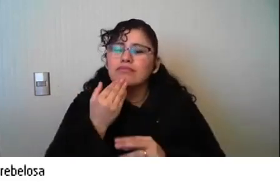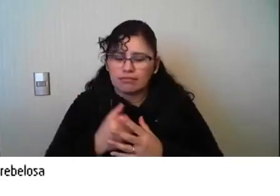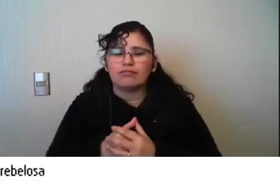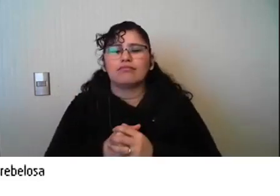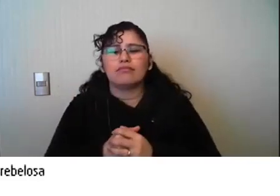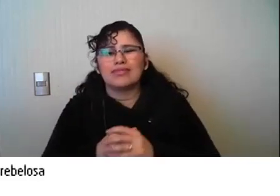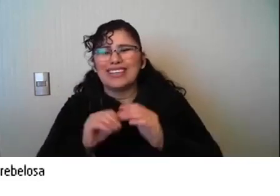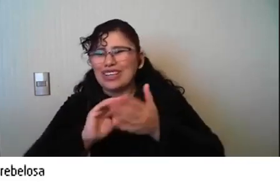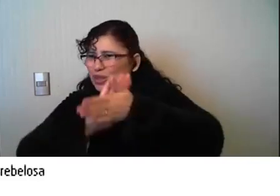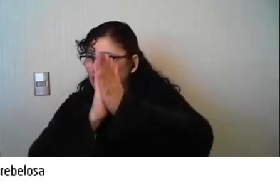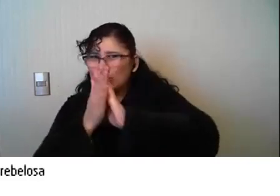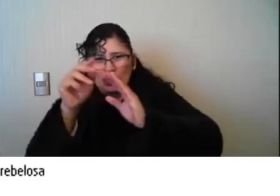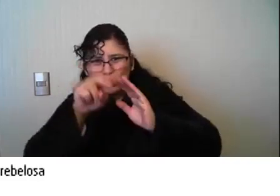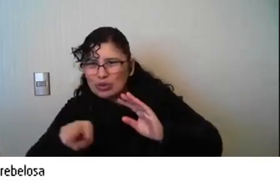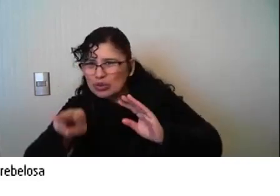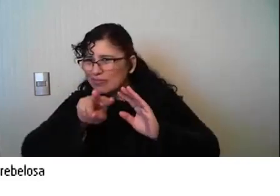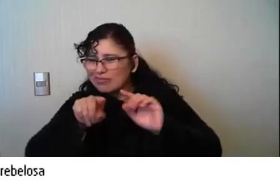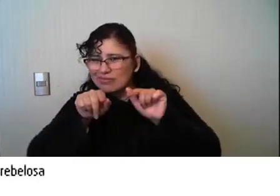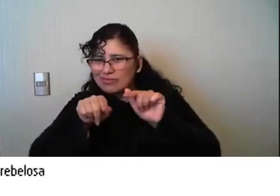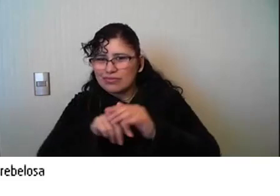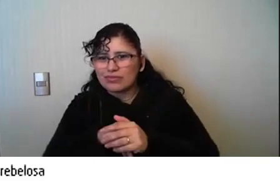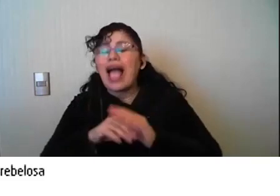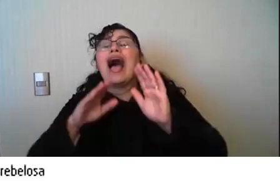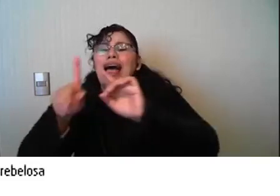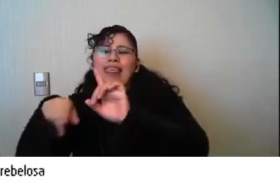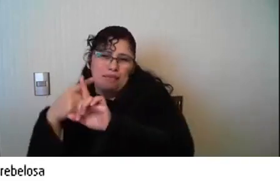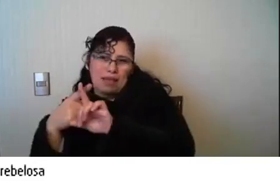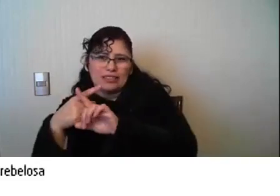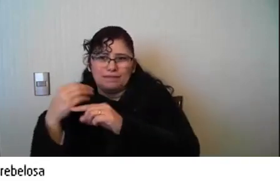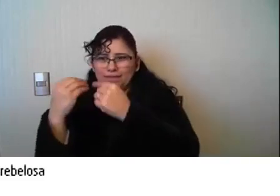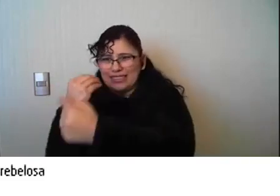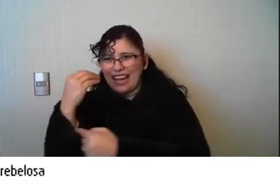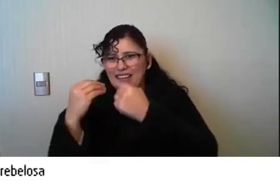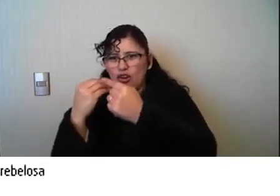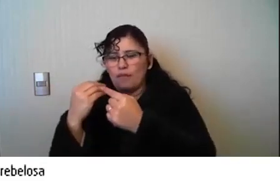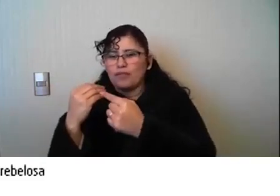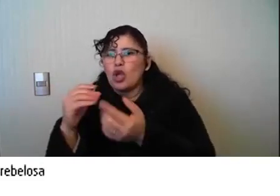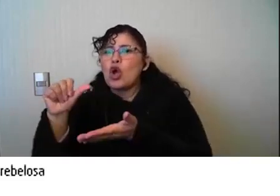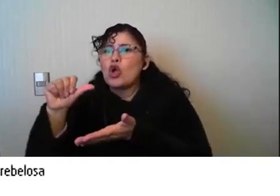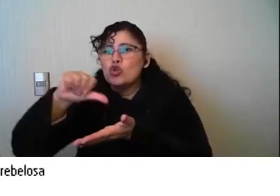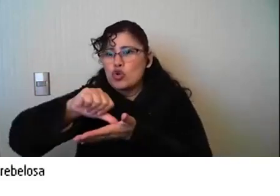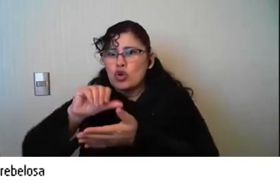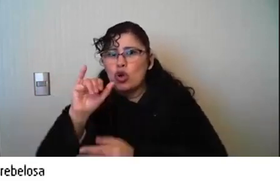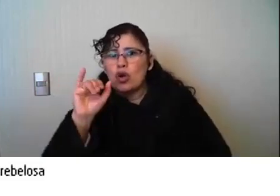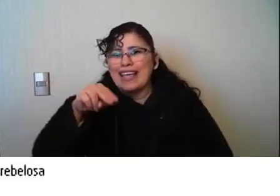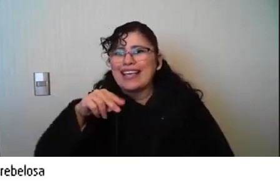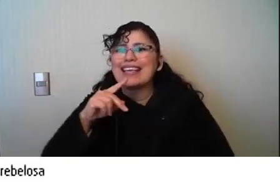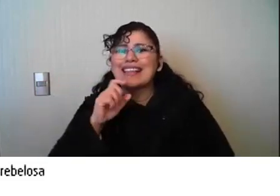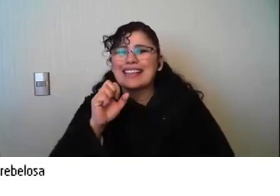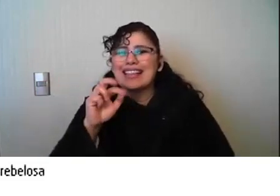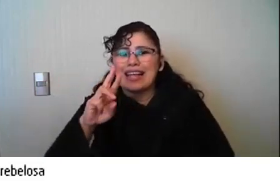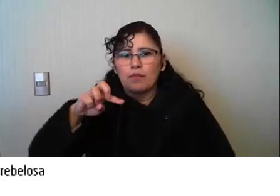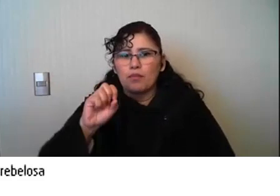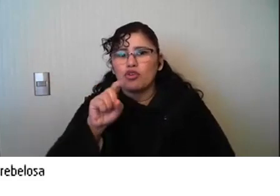Todo esto, además del cerebelo, los núcleos interpósitos. Y aquí están los dos, emboliforme